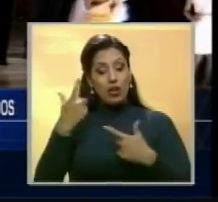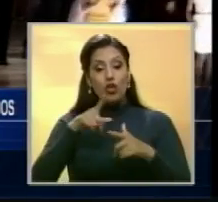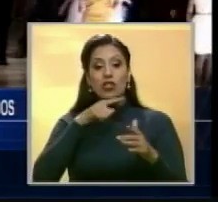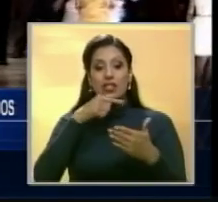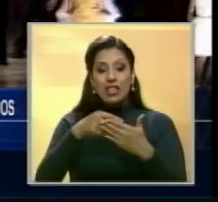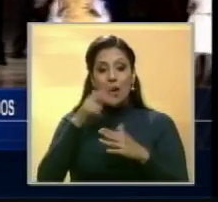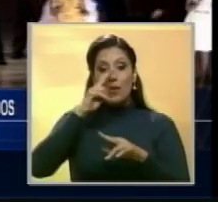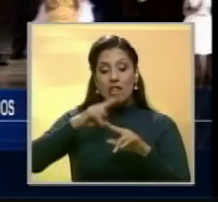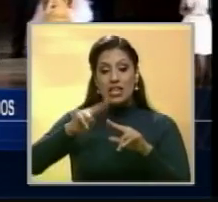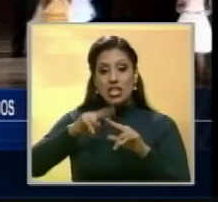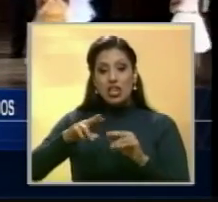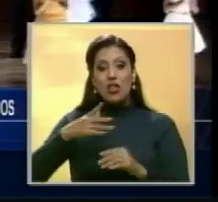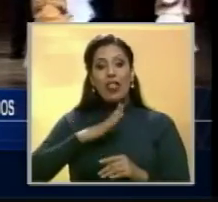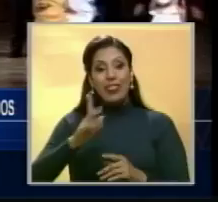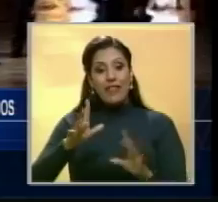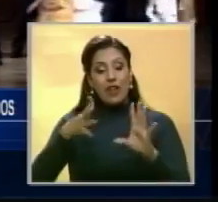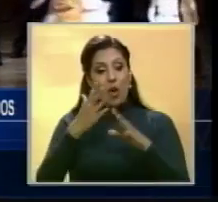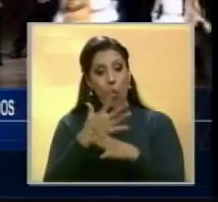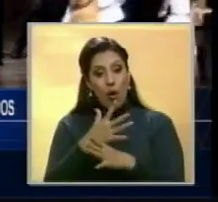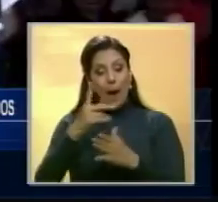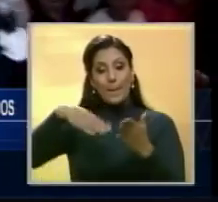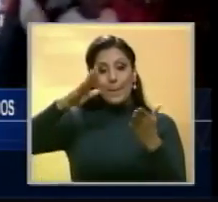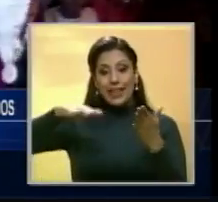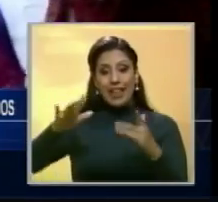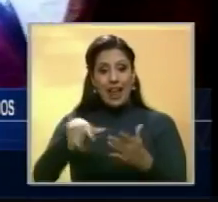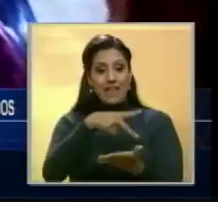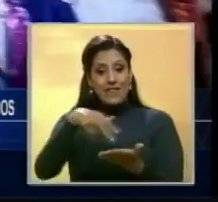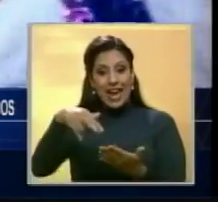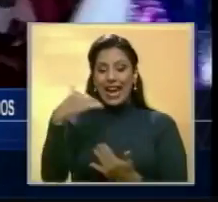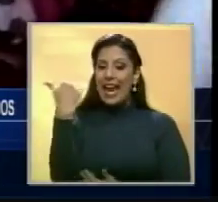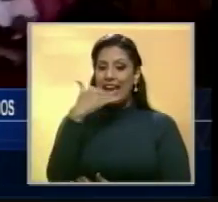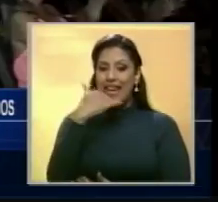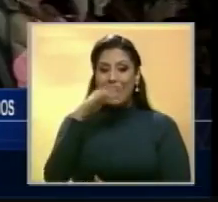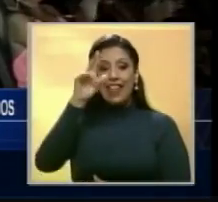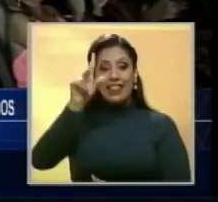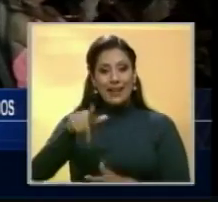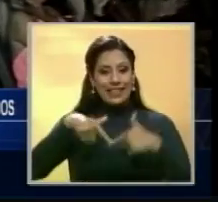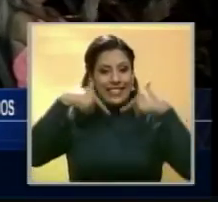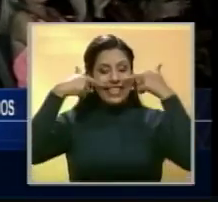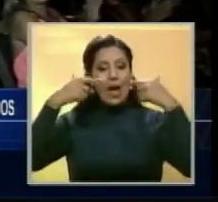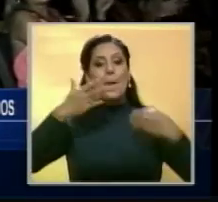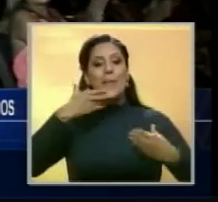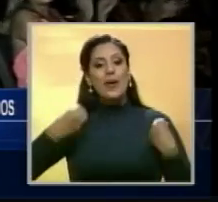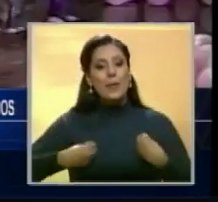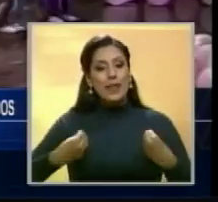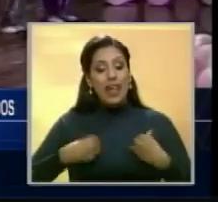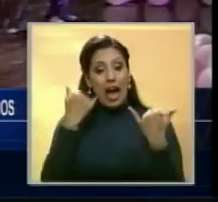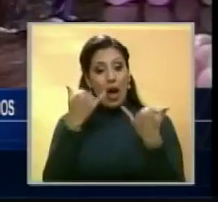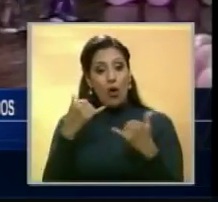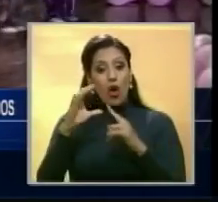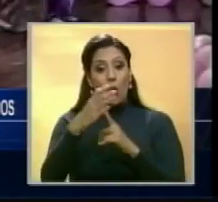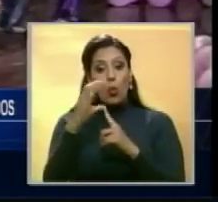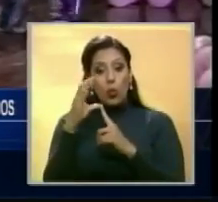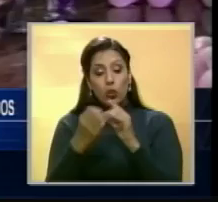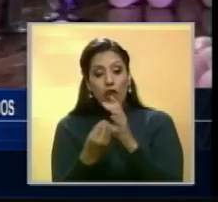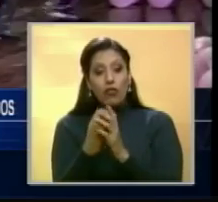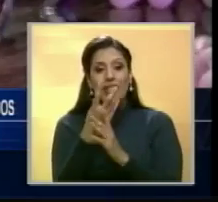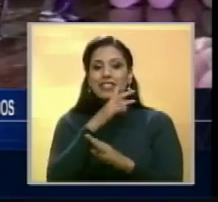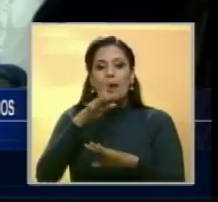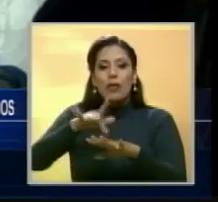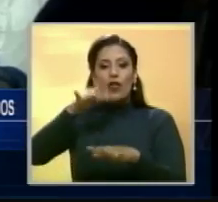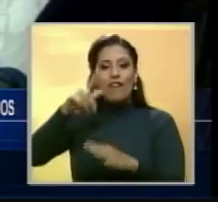lema Son niños con ganas de jugar, pintar, bailar, reír y sobre todo vivir, la Fundación Cultural Tocando la